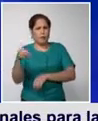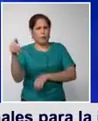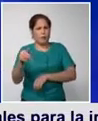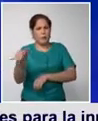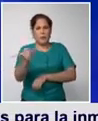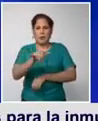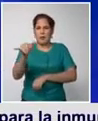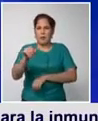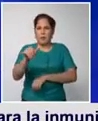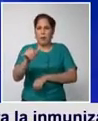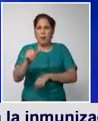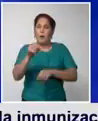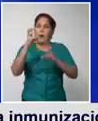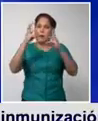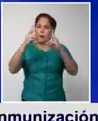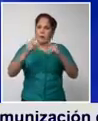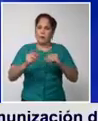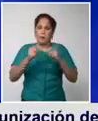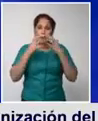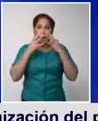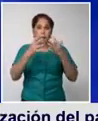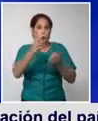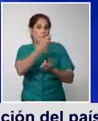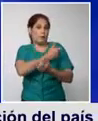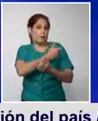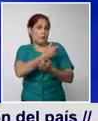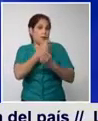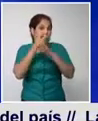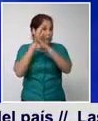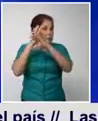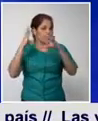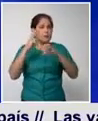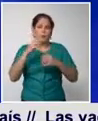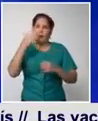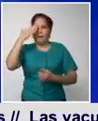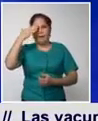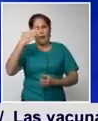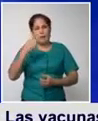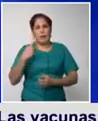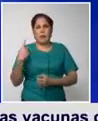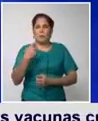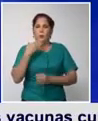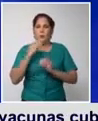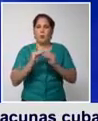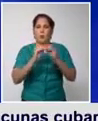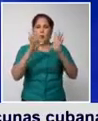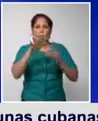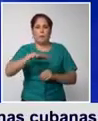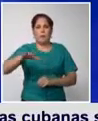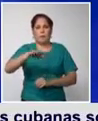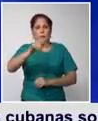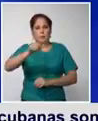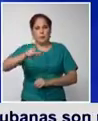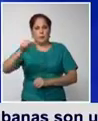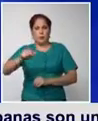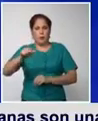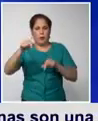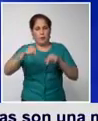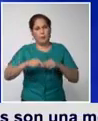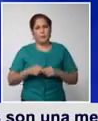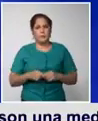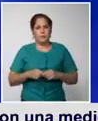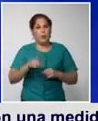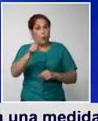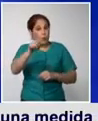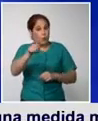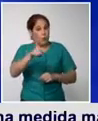con cada uno de los resultados relevantes de la biotecnología cubana. Gracias, Gisela, y muy buenos días a ti y a los televidentes. Hoy nos convoca